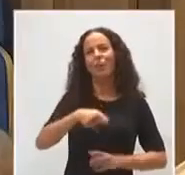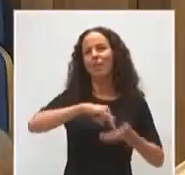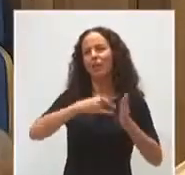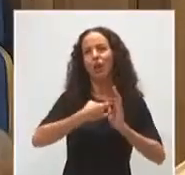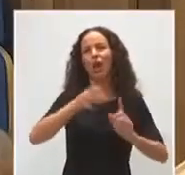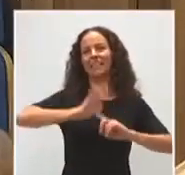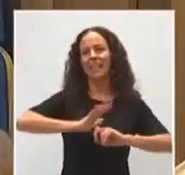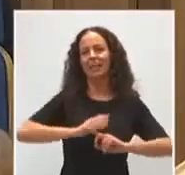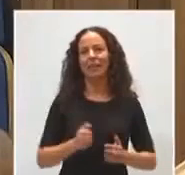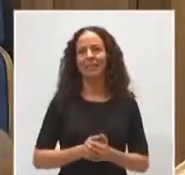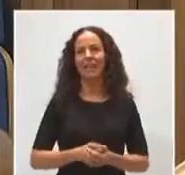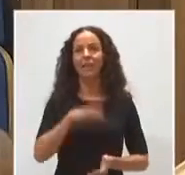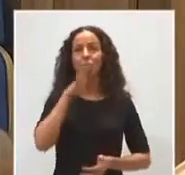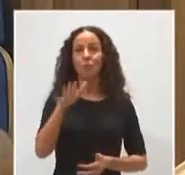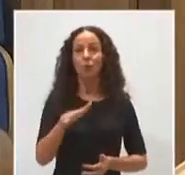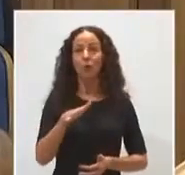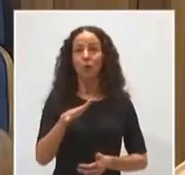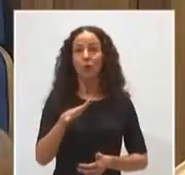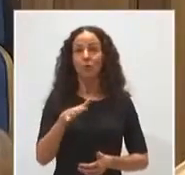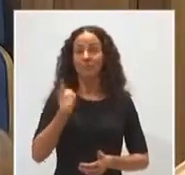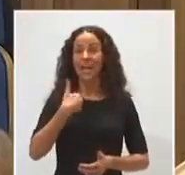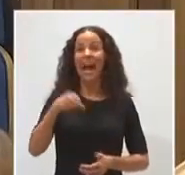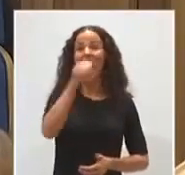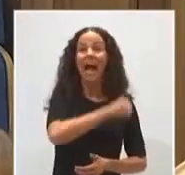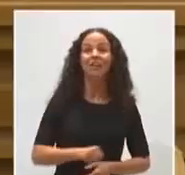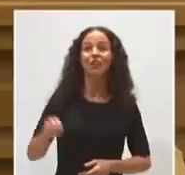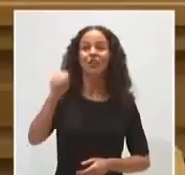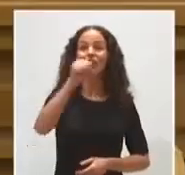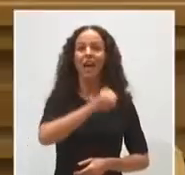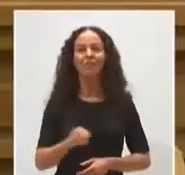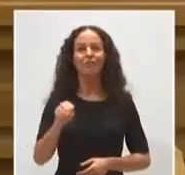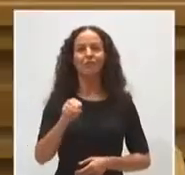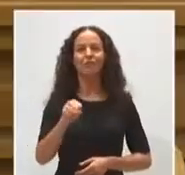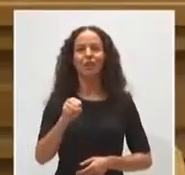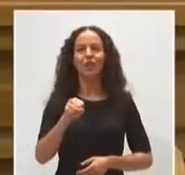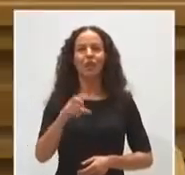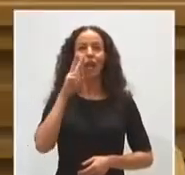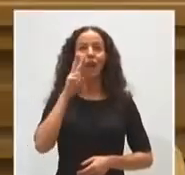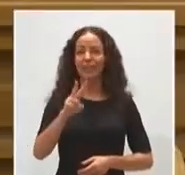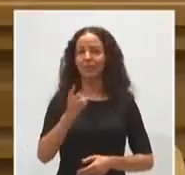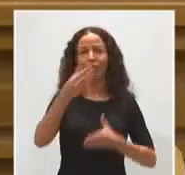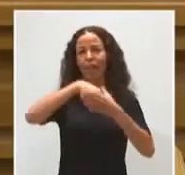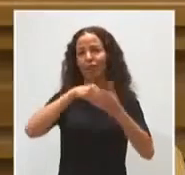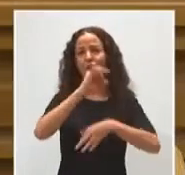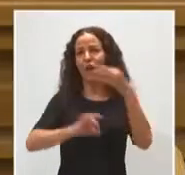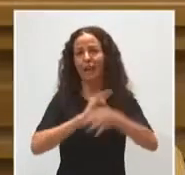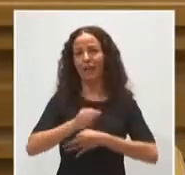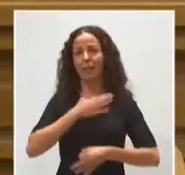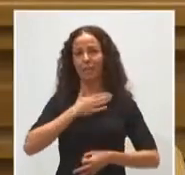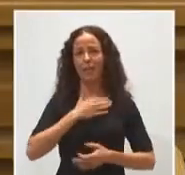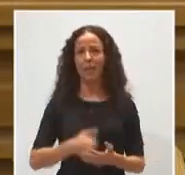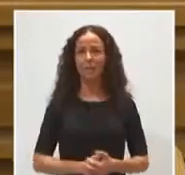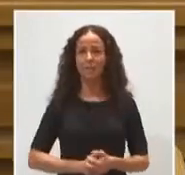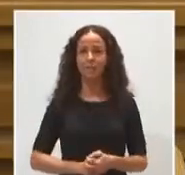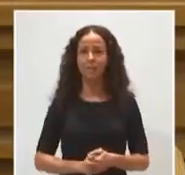habla ya lo ha visto a lo largo de muchos años en las filas de mi propia organización y por eso les digo